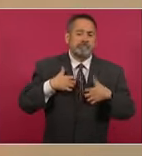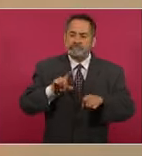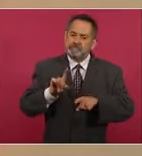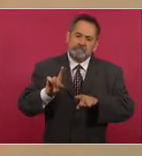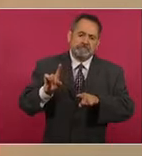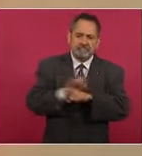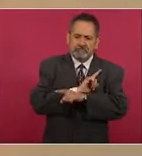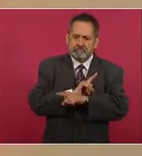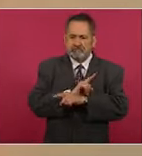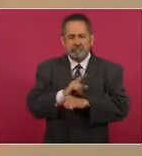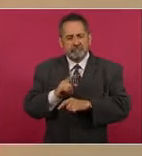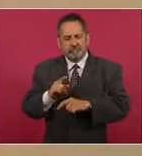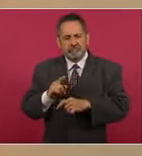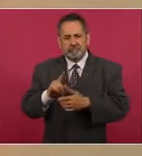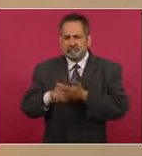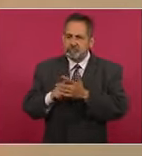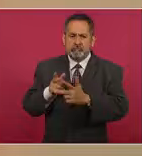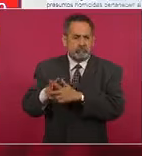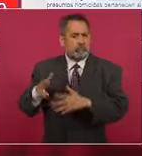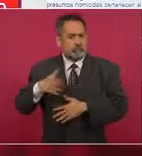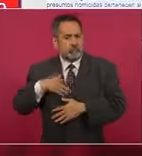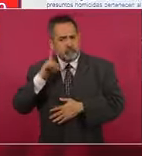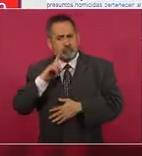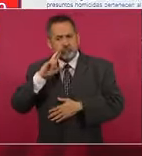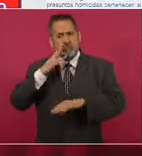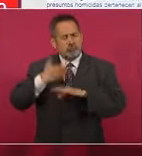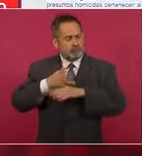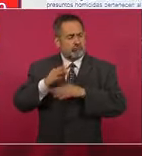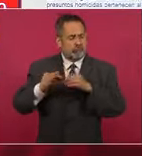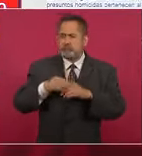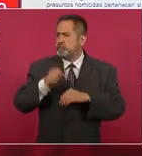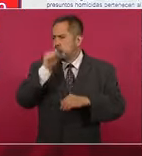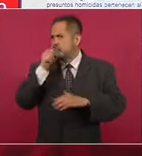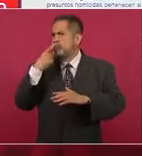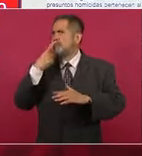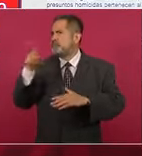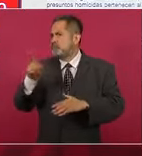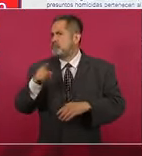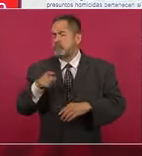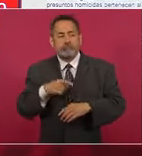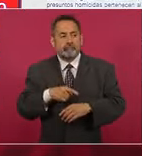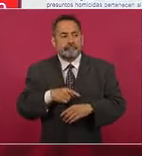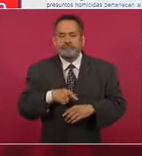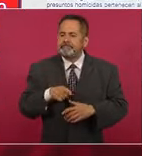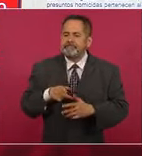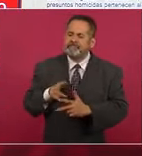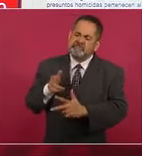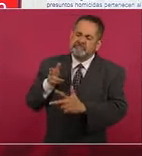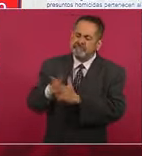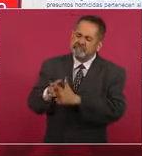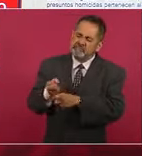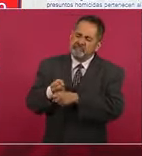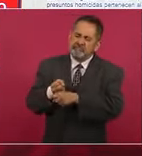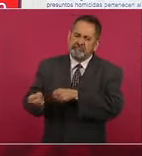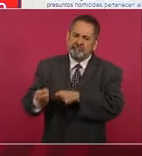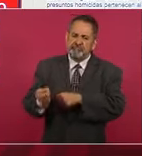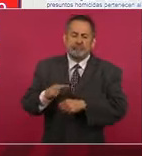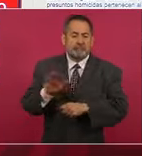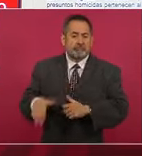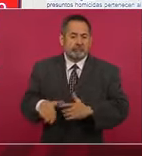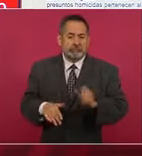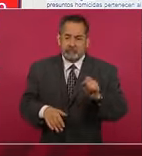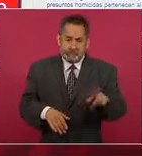actuación responsable cívica de Lourdes de denunciar estos hechos delictivos, la habrían victimado. También este